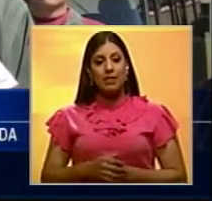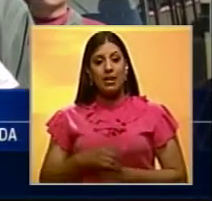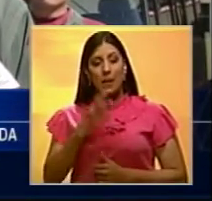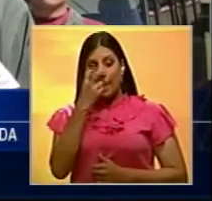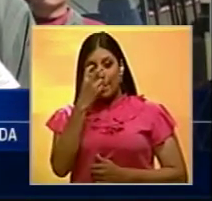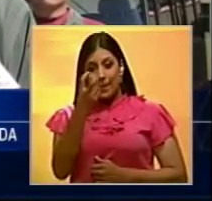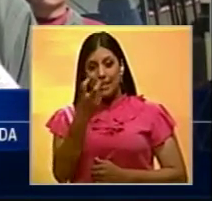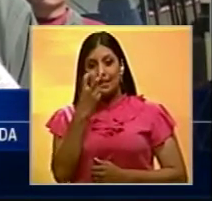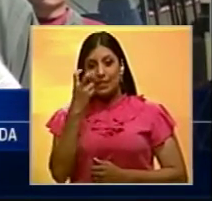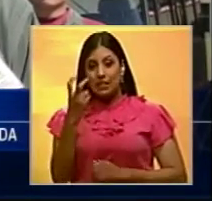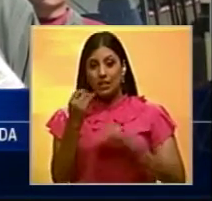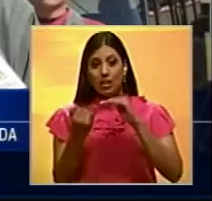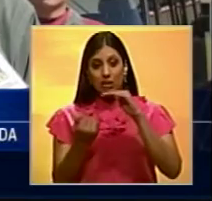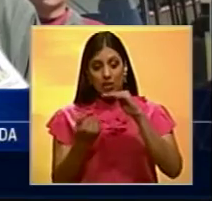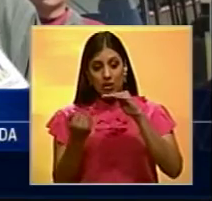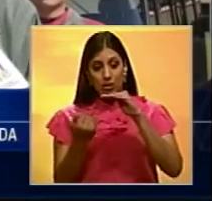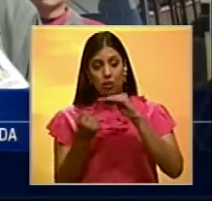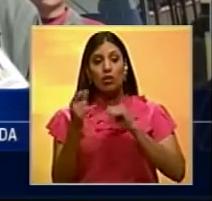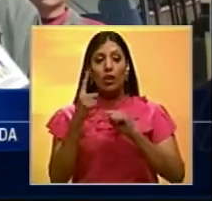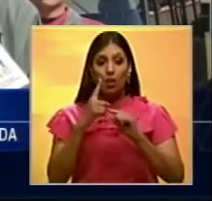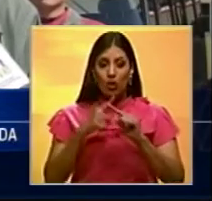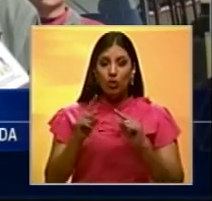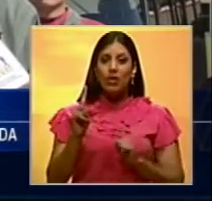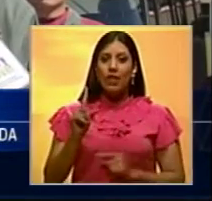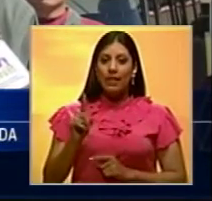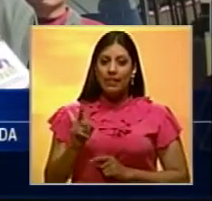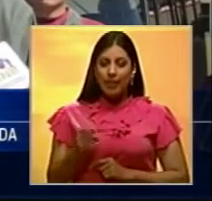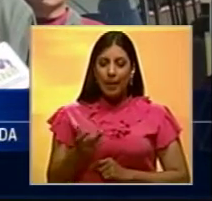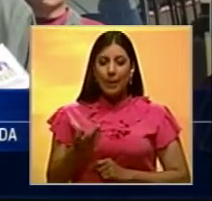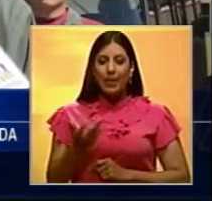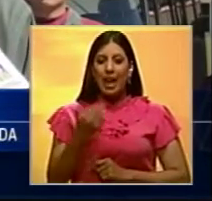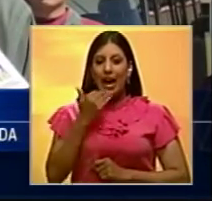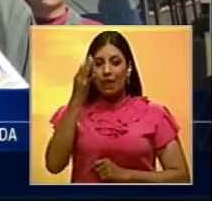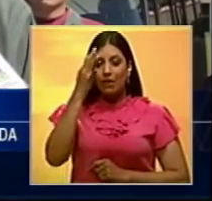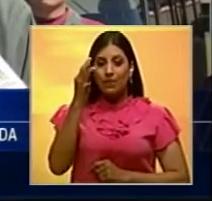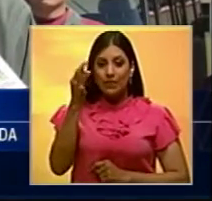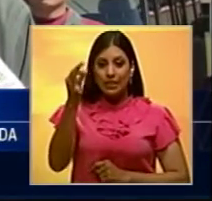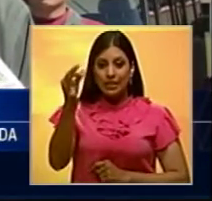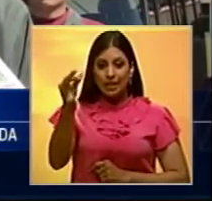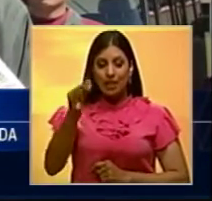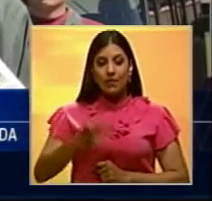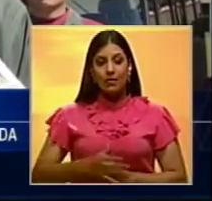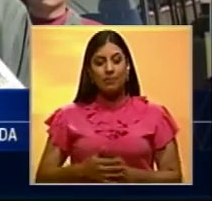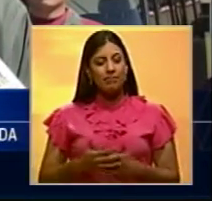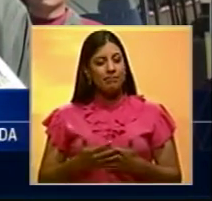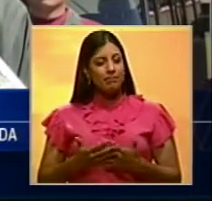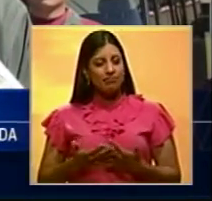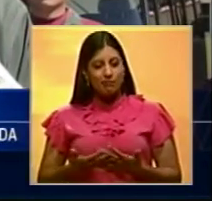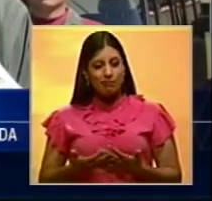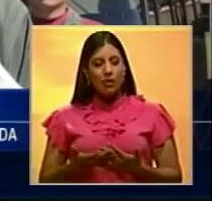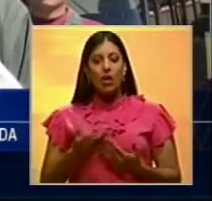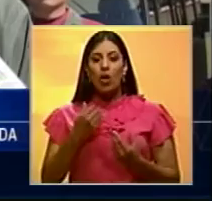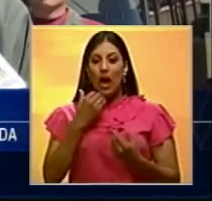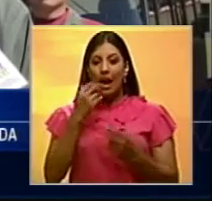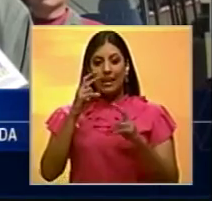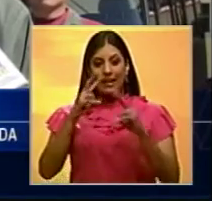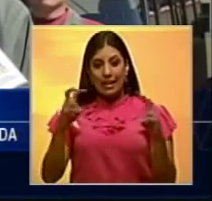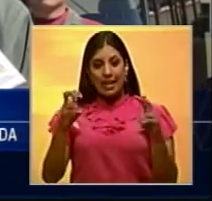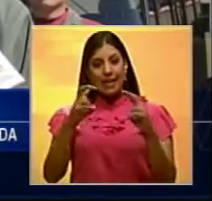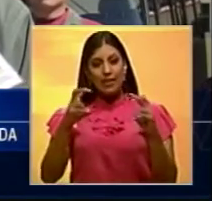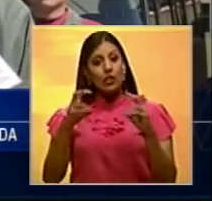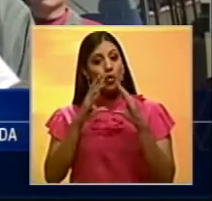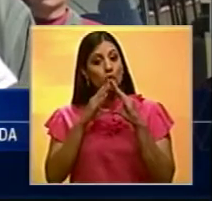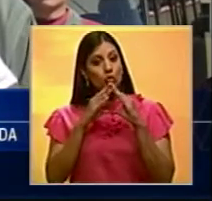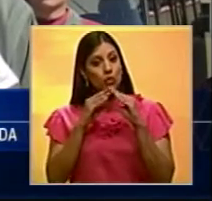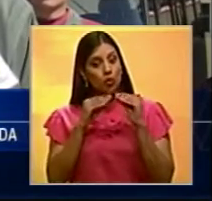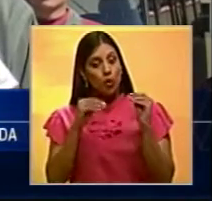visitas institucionales y también visitas de índole fiscal, donde se le pasa revista a